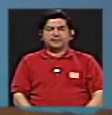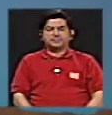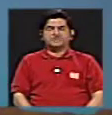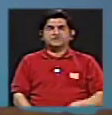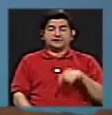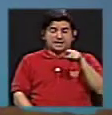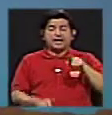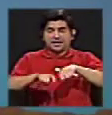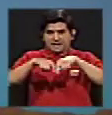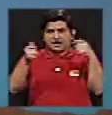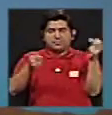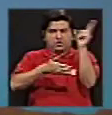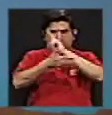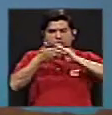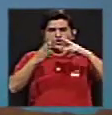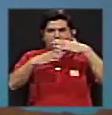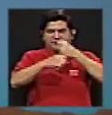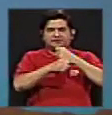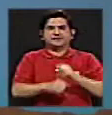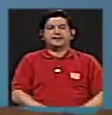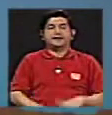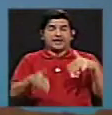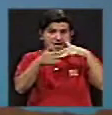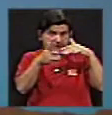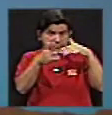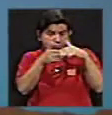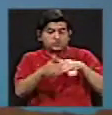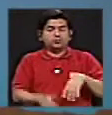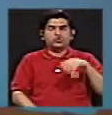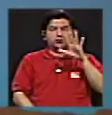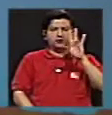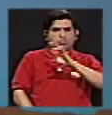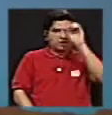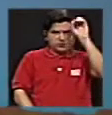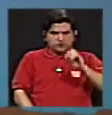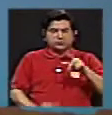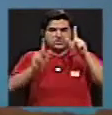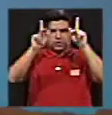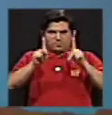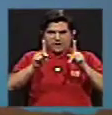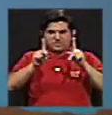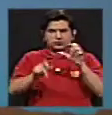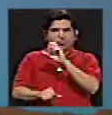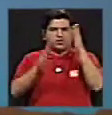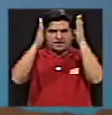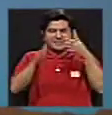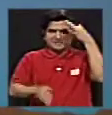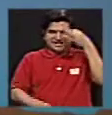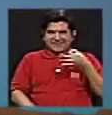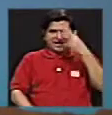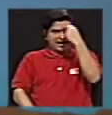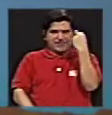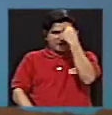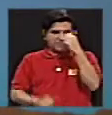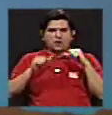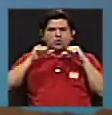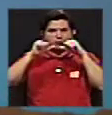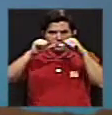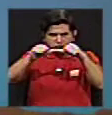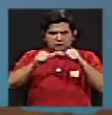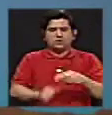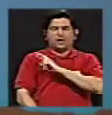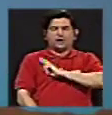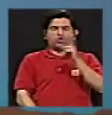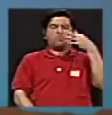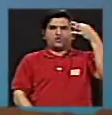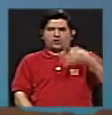el Semanario Universidad. Según ese estudio, el 57% de los costarricenses considera que el catolicismo debe seguir siendo la